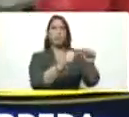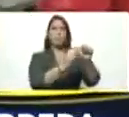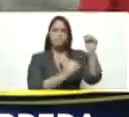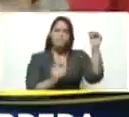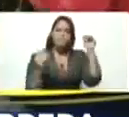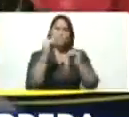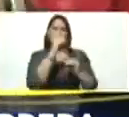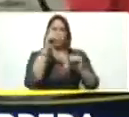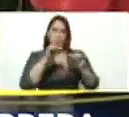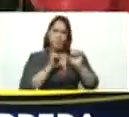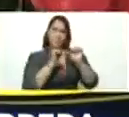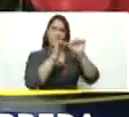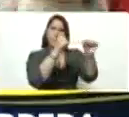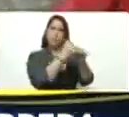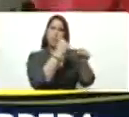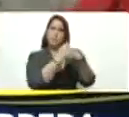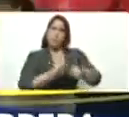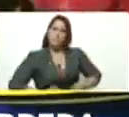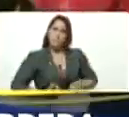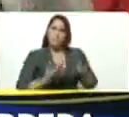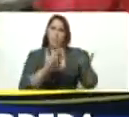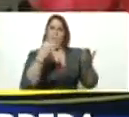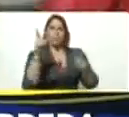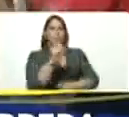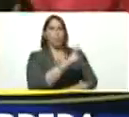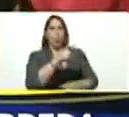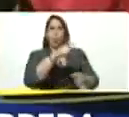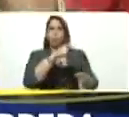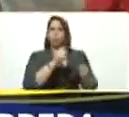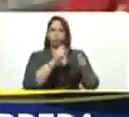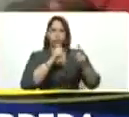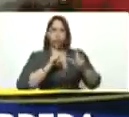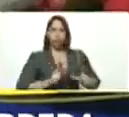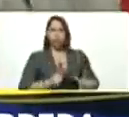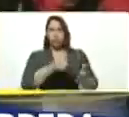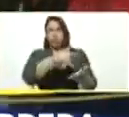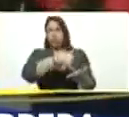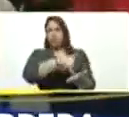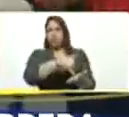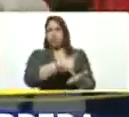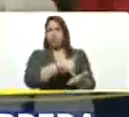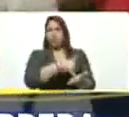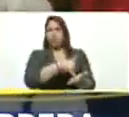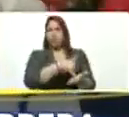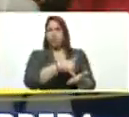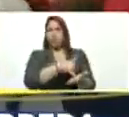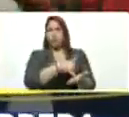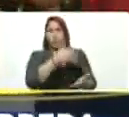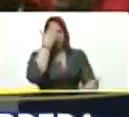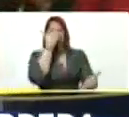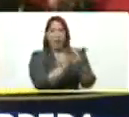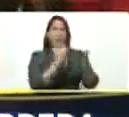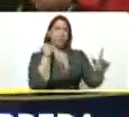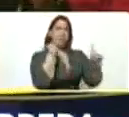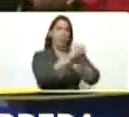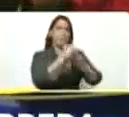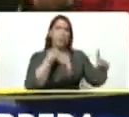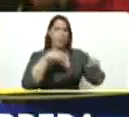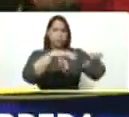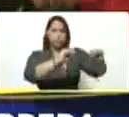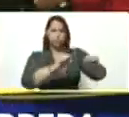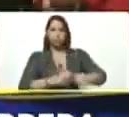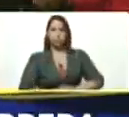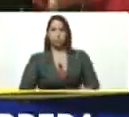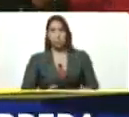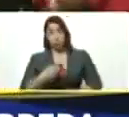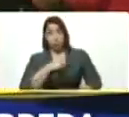han mantenido su trabajo, su entrega, y no se han debilitado ni han declinado ante la agresión imperialista.